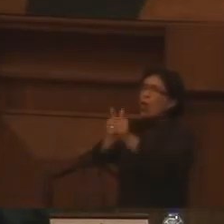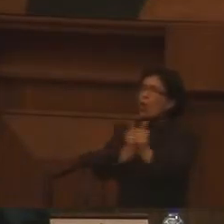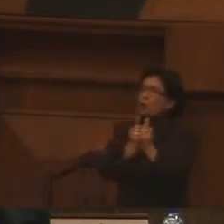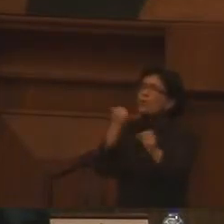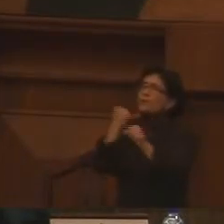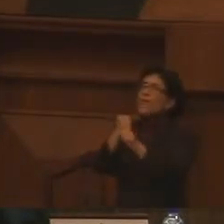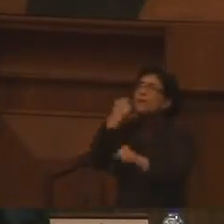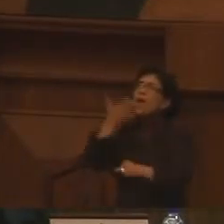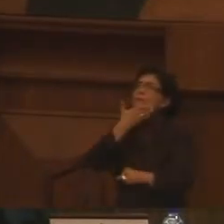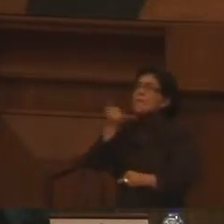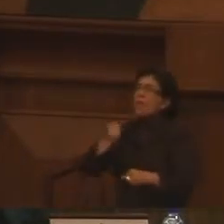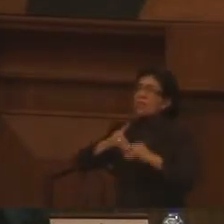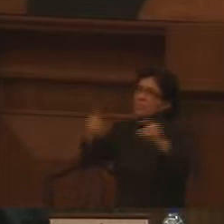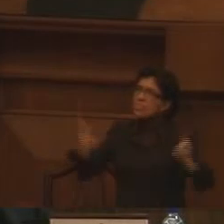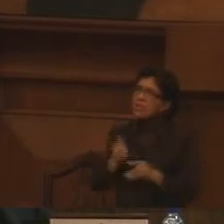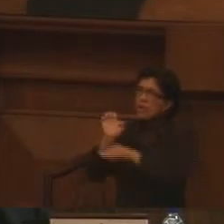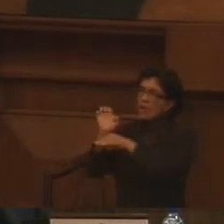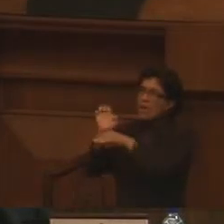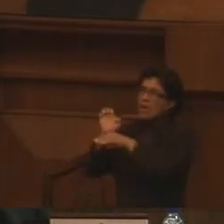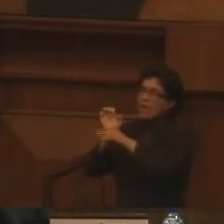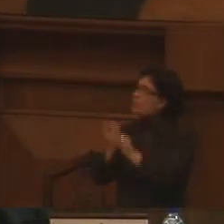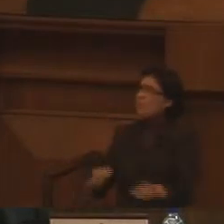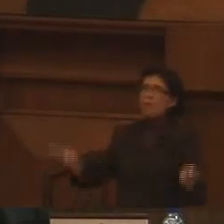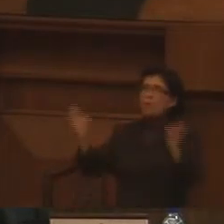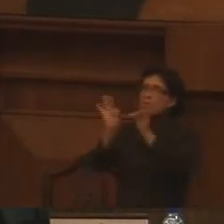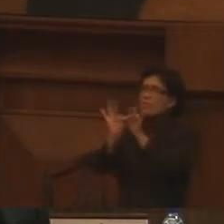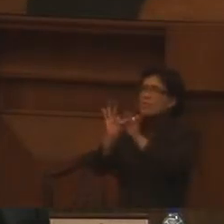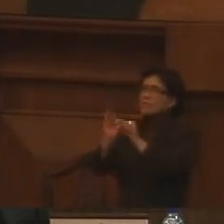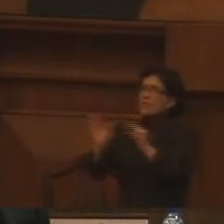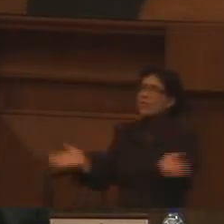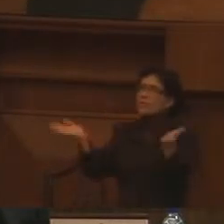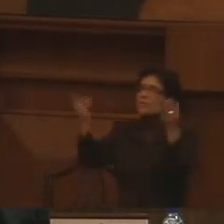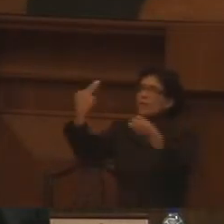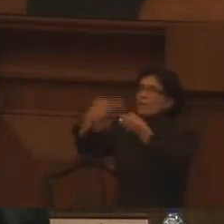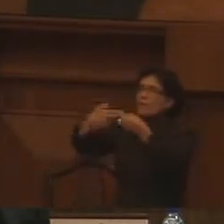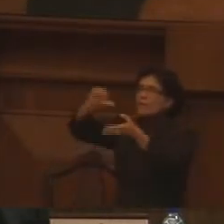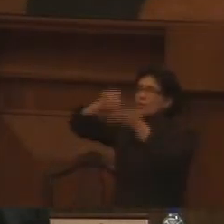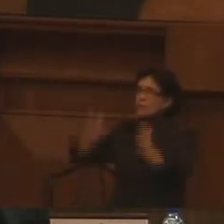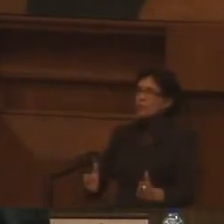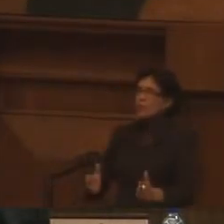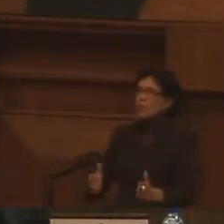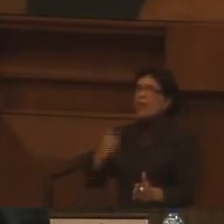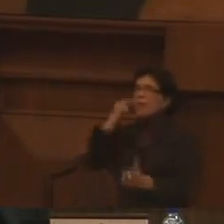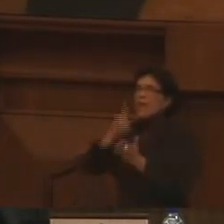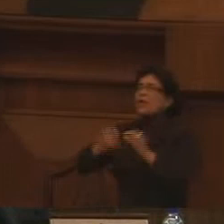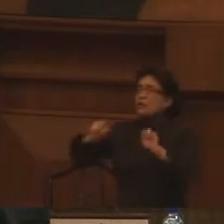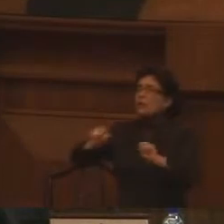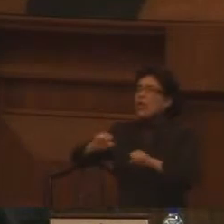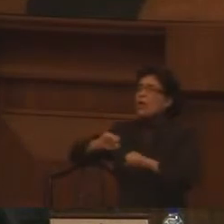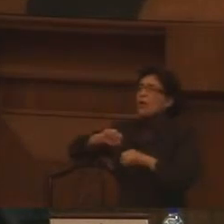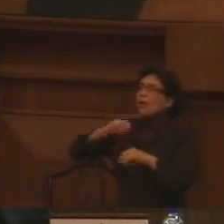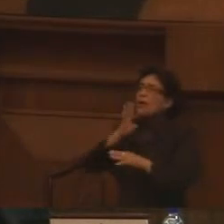de la comunicación y quienes sirven a los mismos intereses se sientan afectados porque